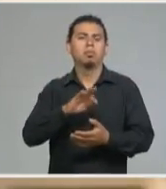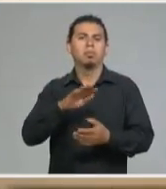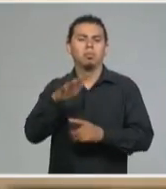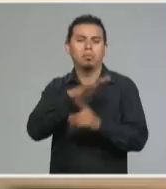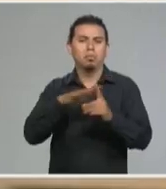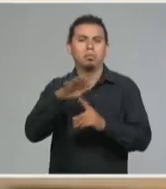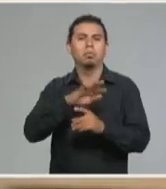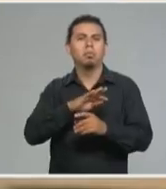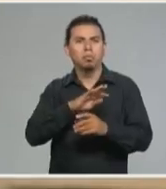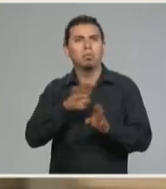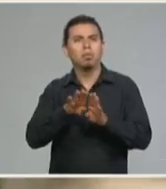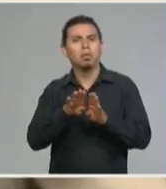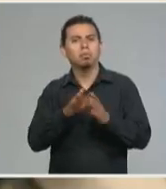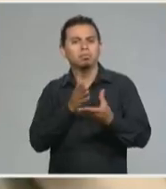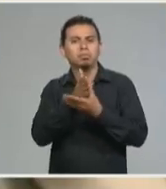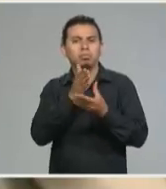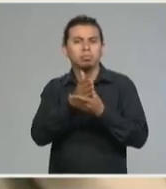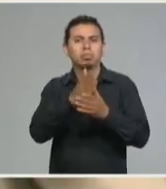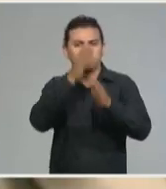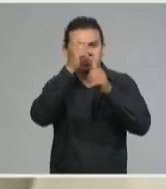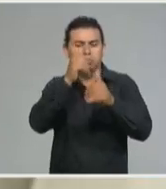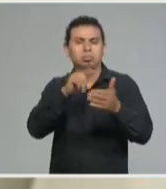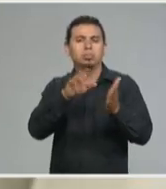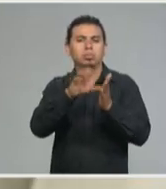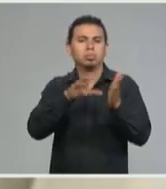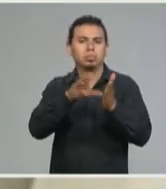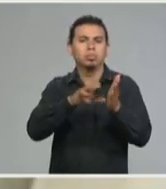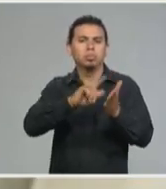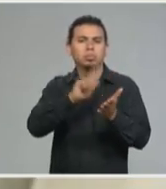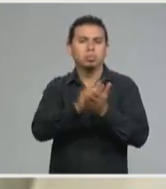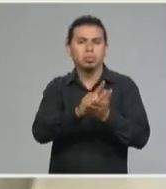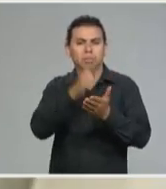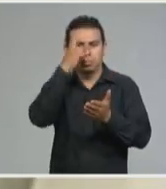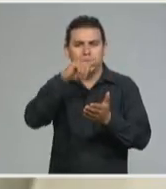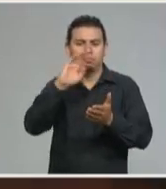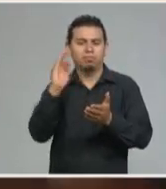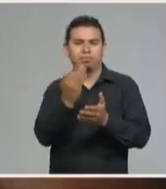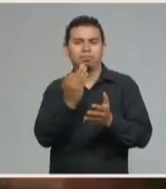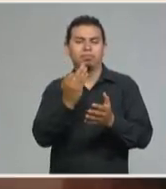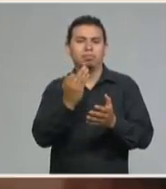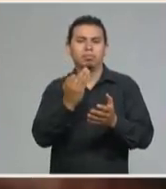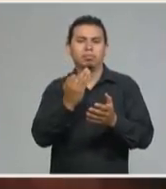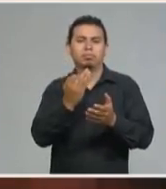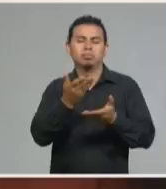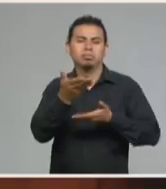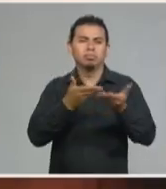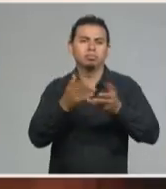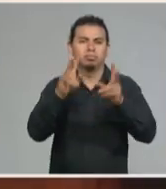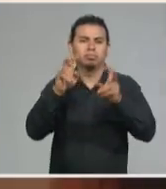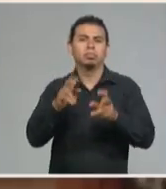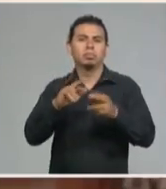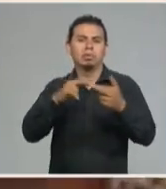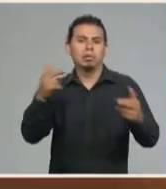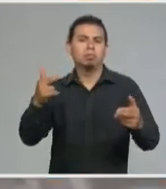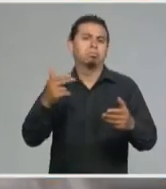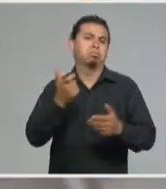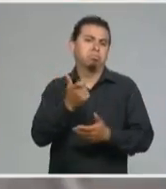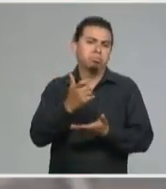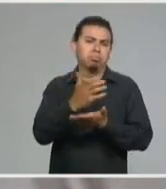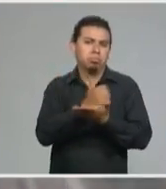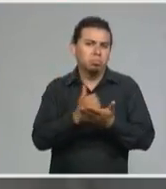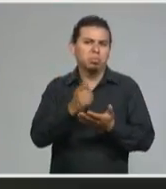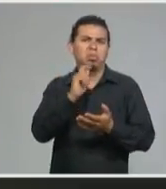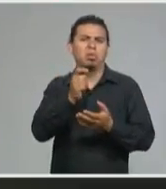fuera superior a lo establecido en el calendario de la Ley de Ingresos de la Federación. Entre las dependencias comentaron su gasto se encuentran